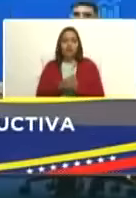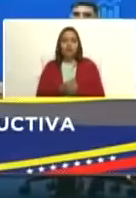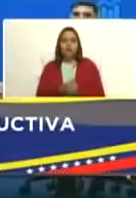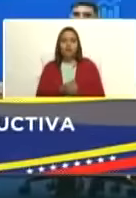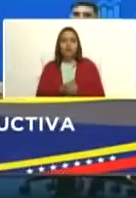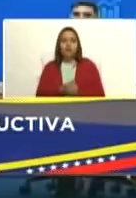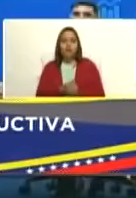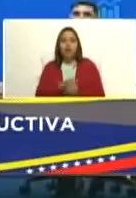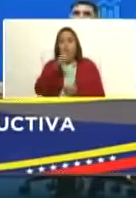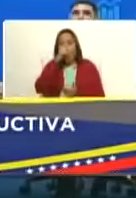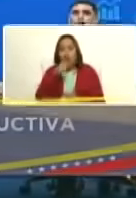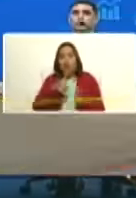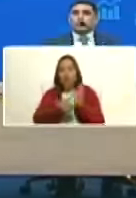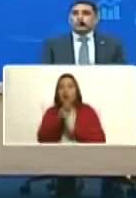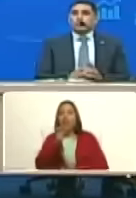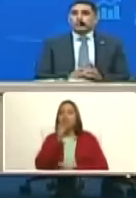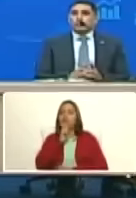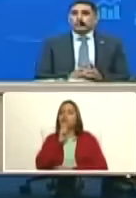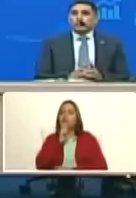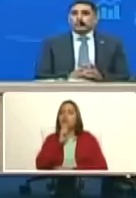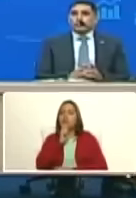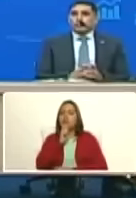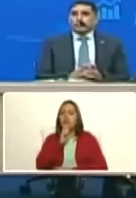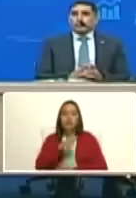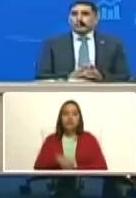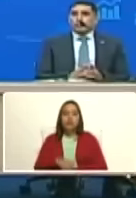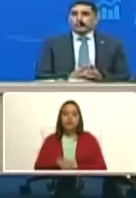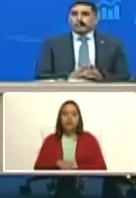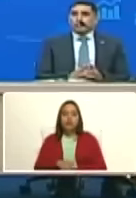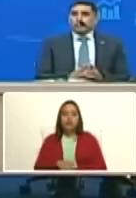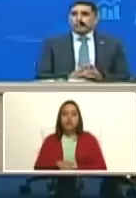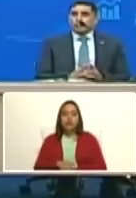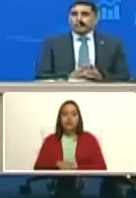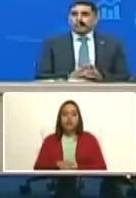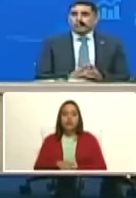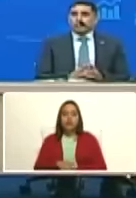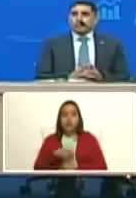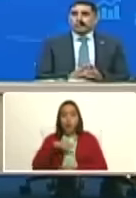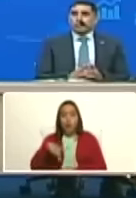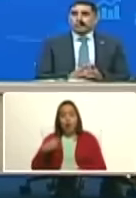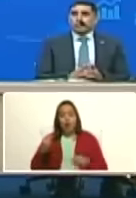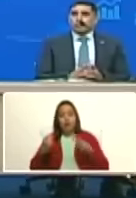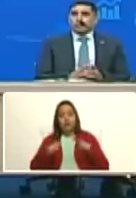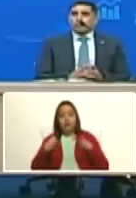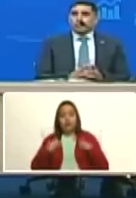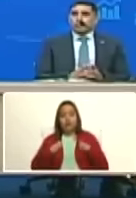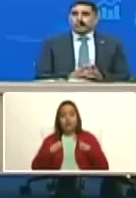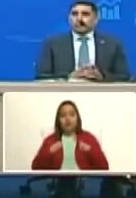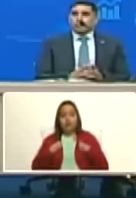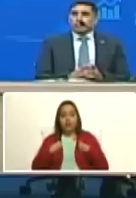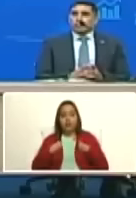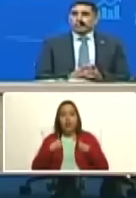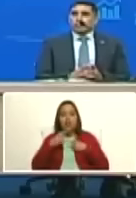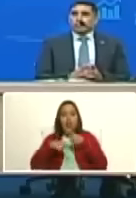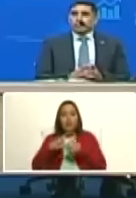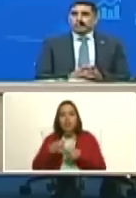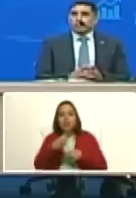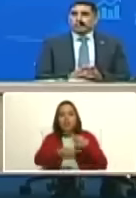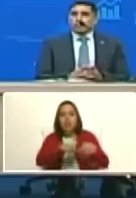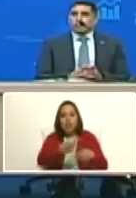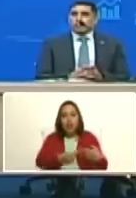los años más duros y difíciles que hemos vivido en un siglo o